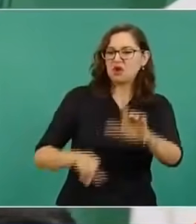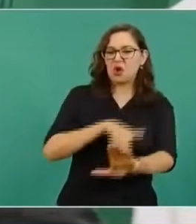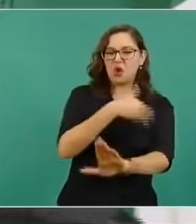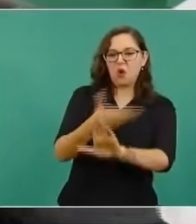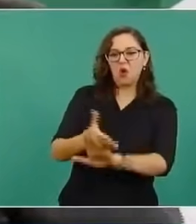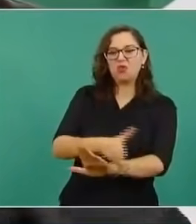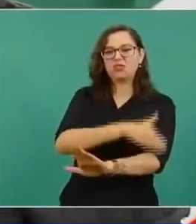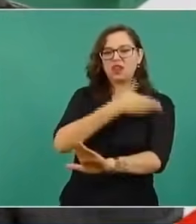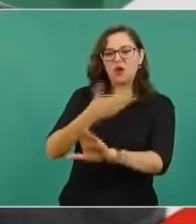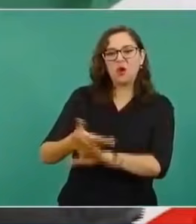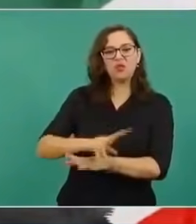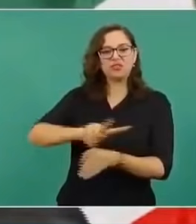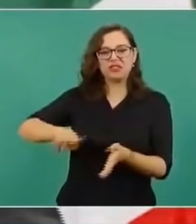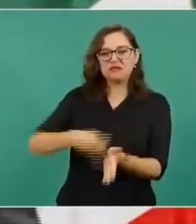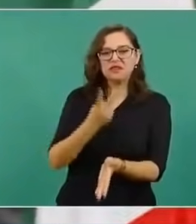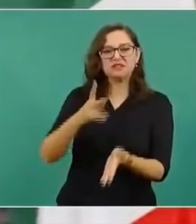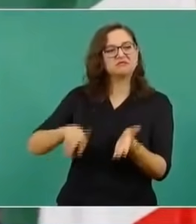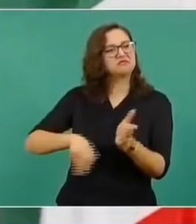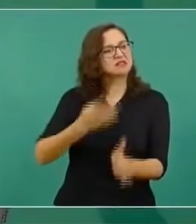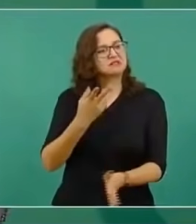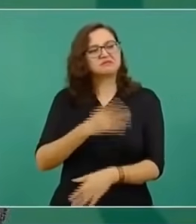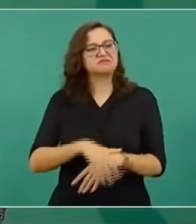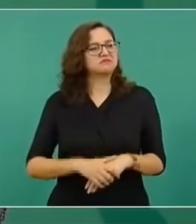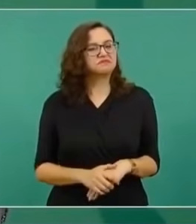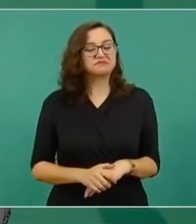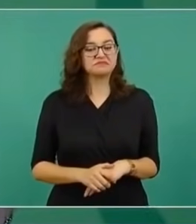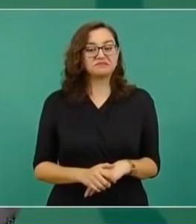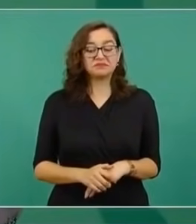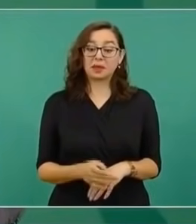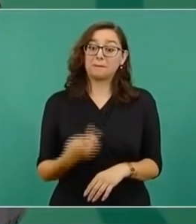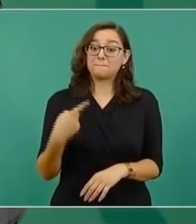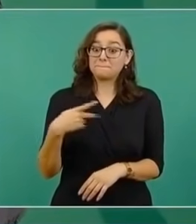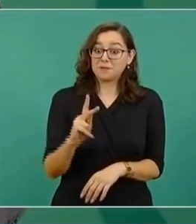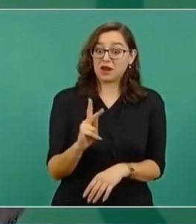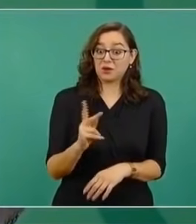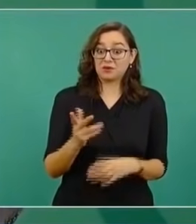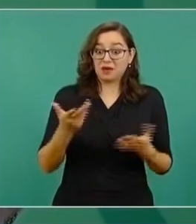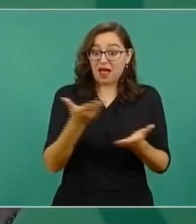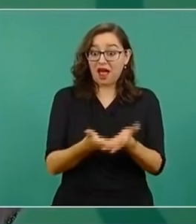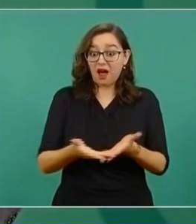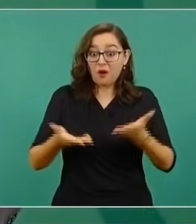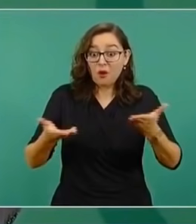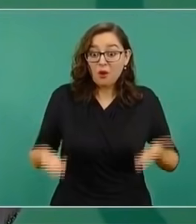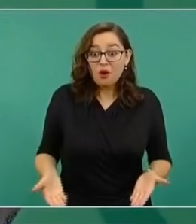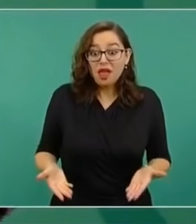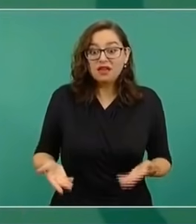Acabo de ver en las redes a un sacerdote